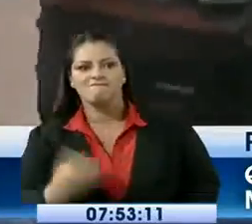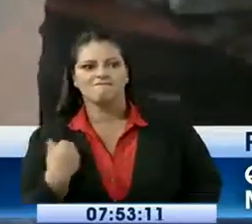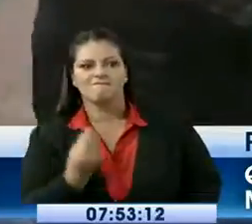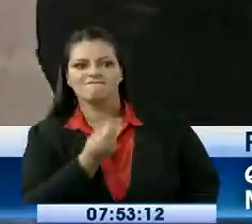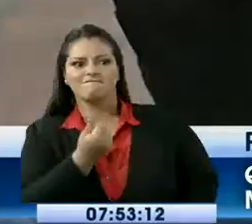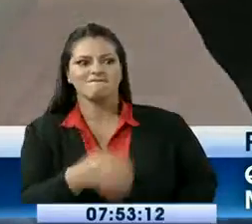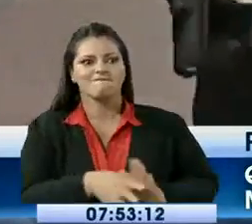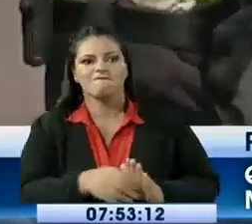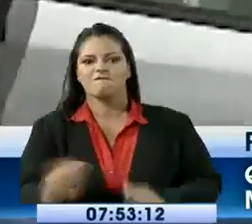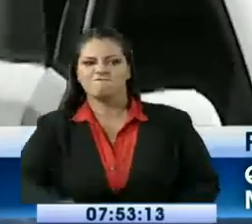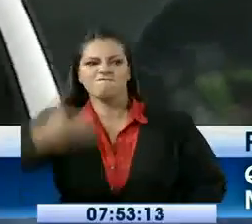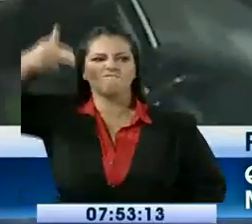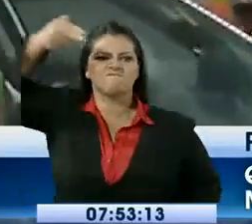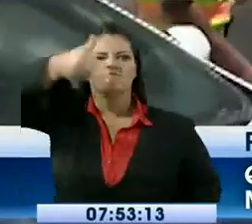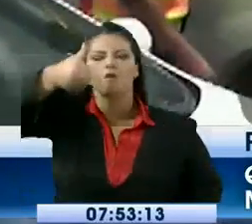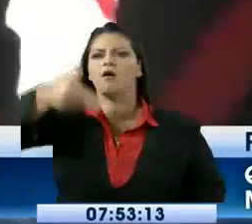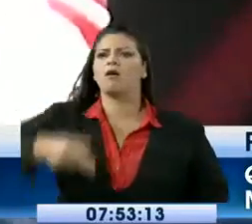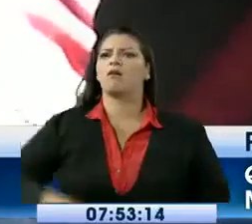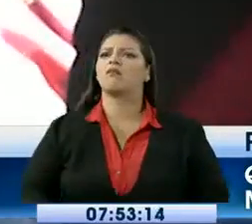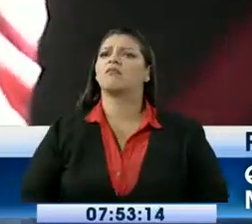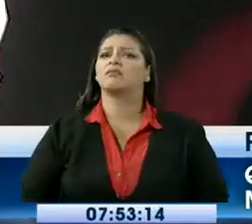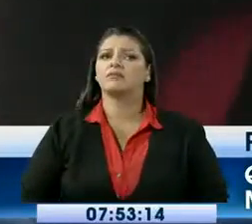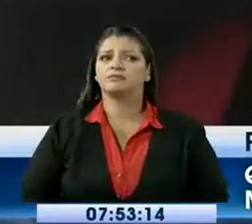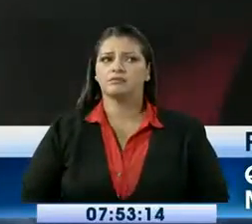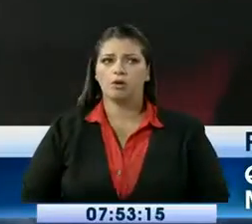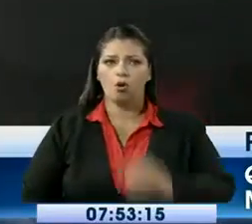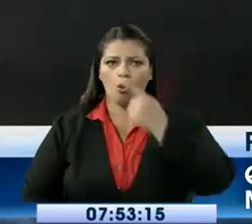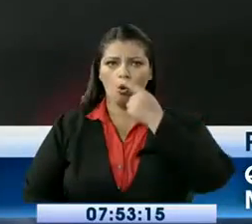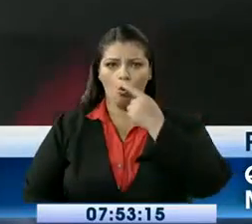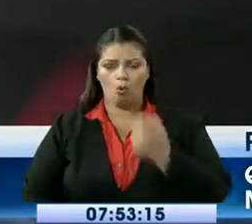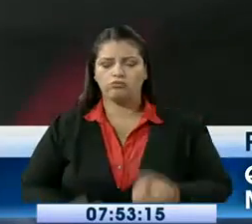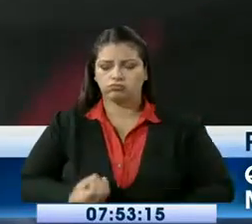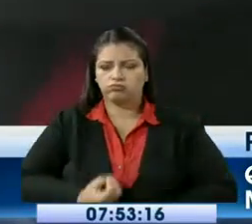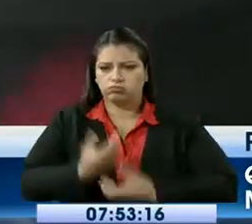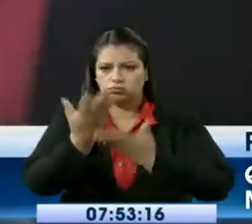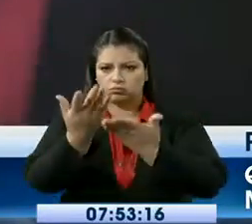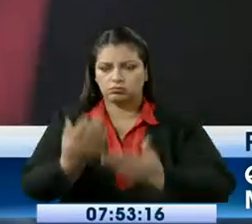modalidad de sacapintas. El perjudicado contó lo sucedido.